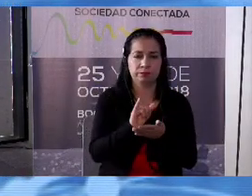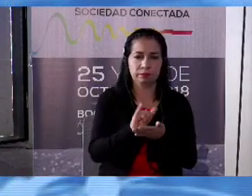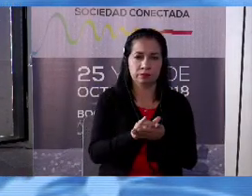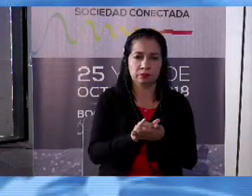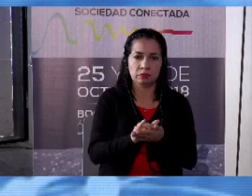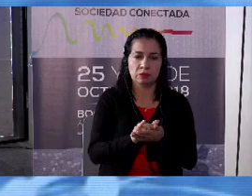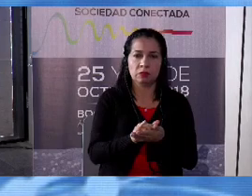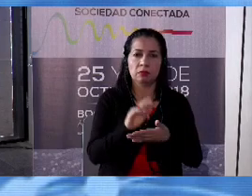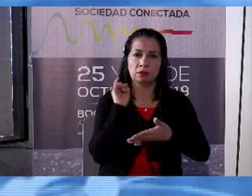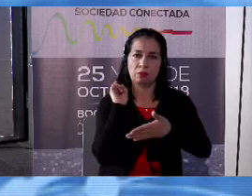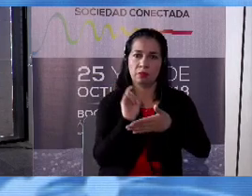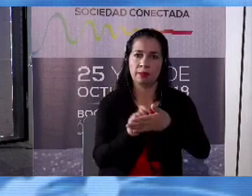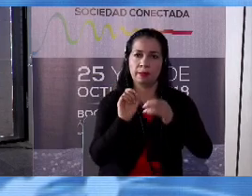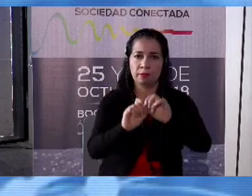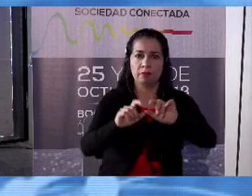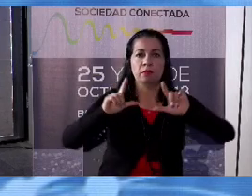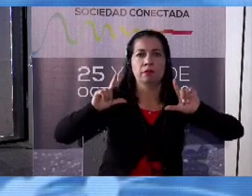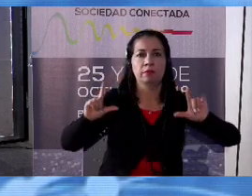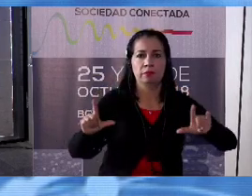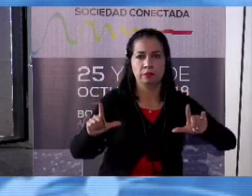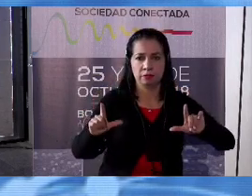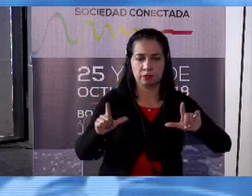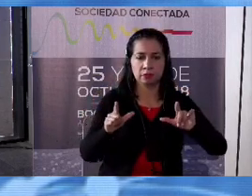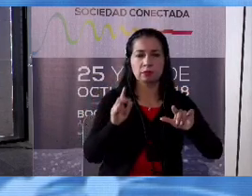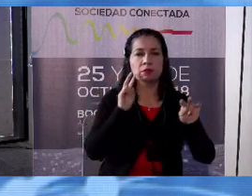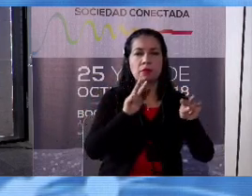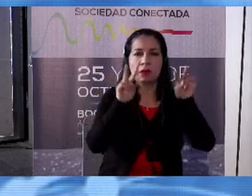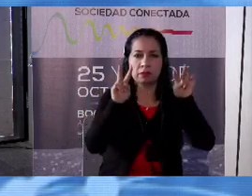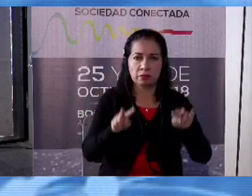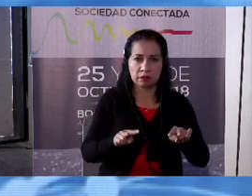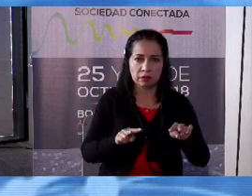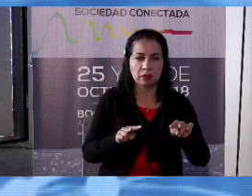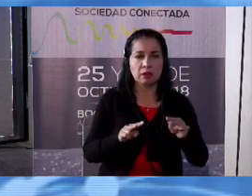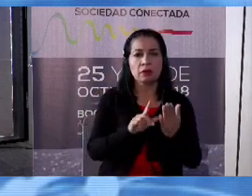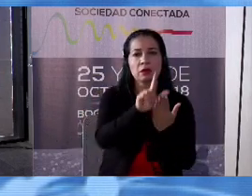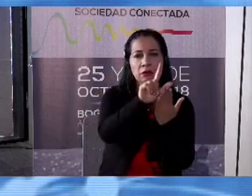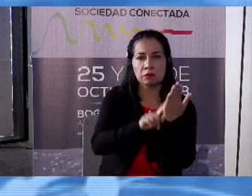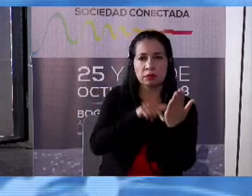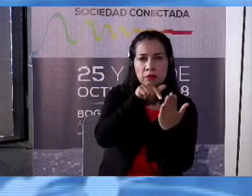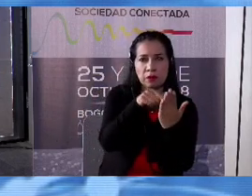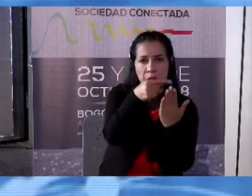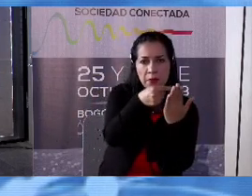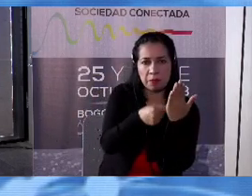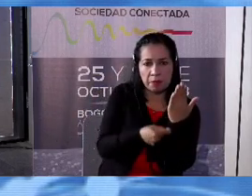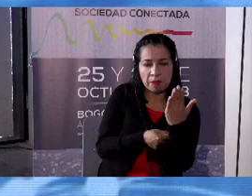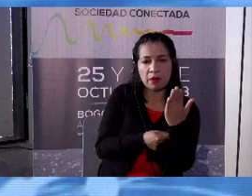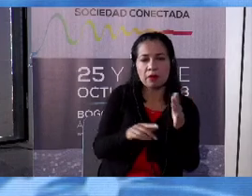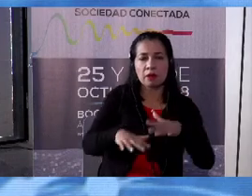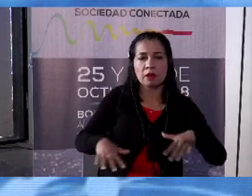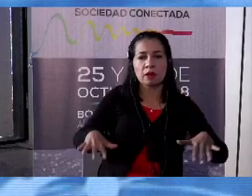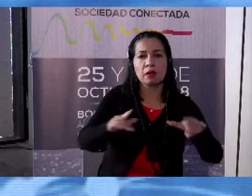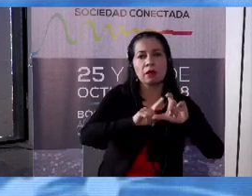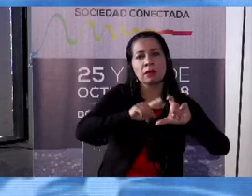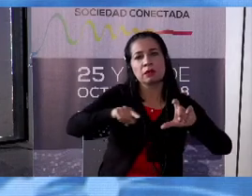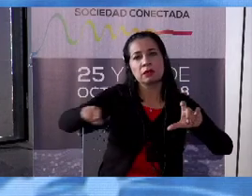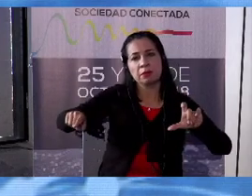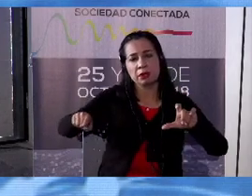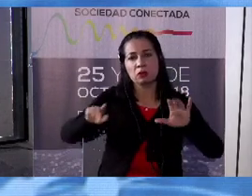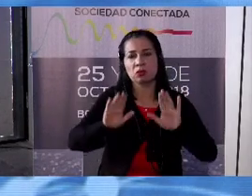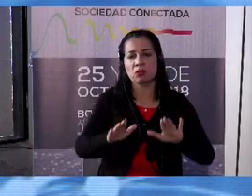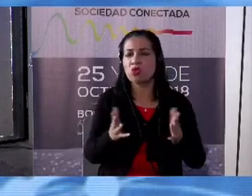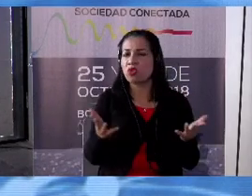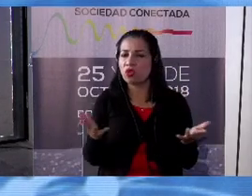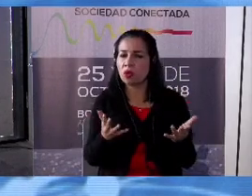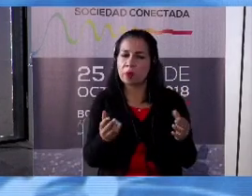enlace o dar clic en este enlace para ver nuestra base de datos de espectro y para ver donde en espectro se puede